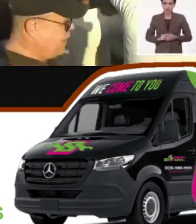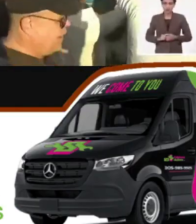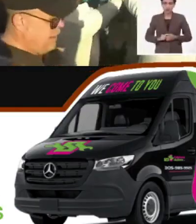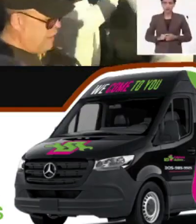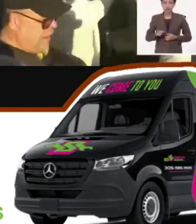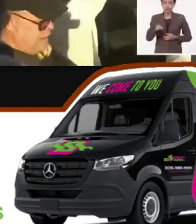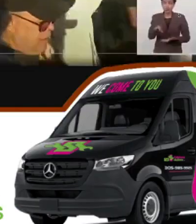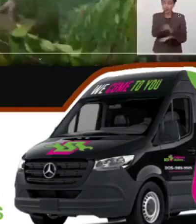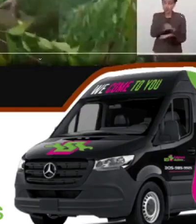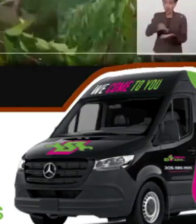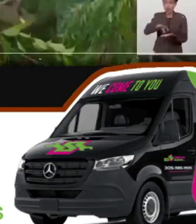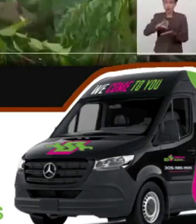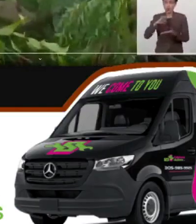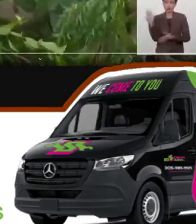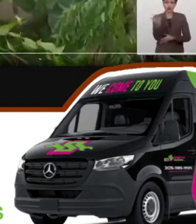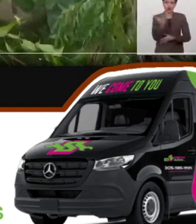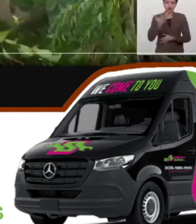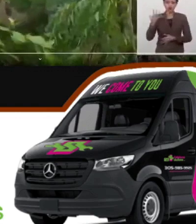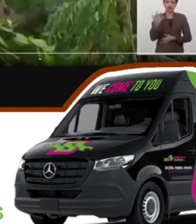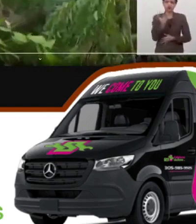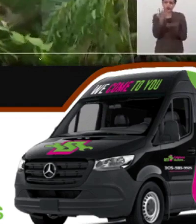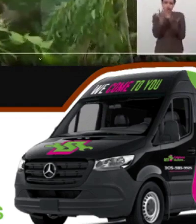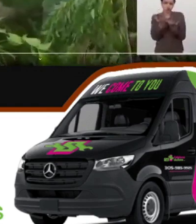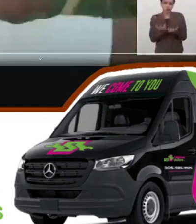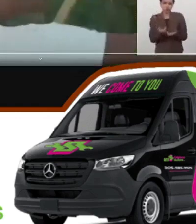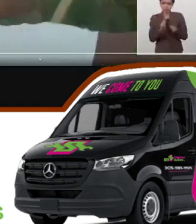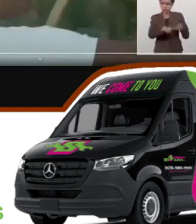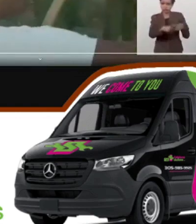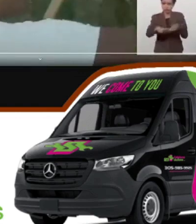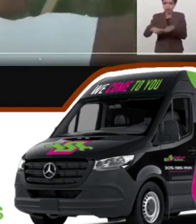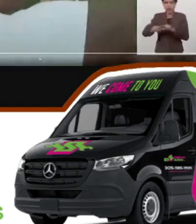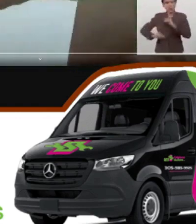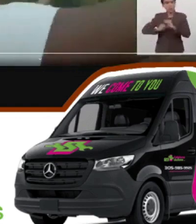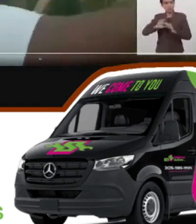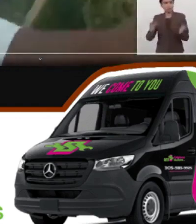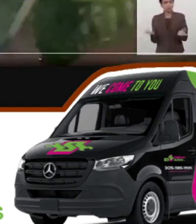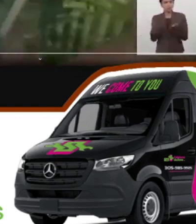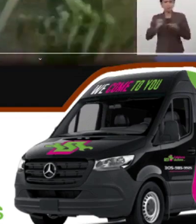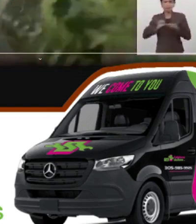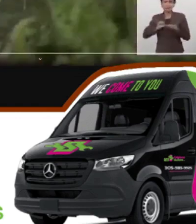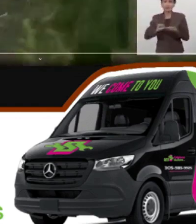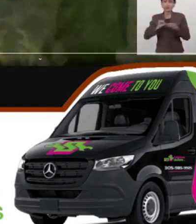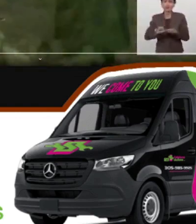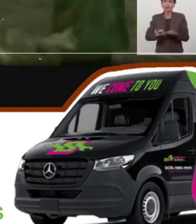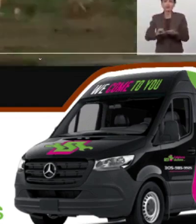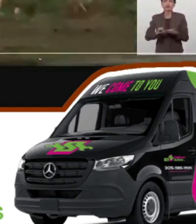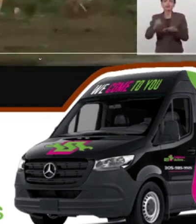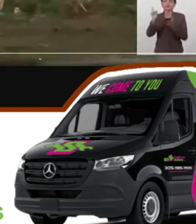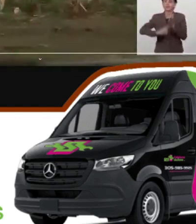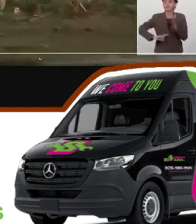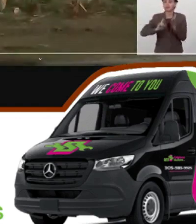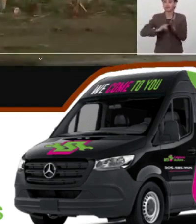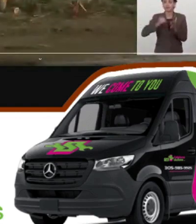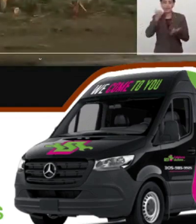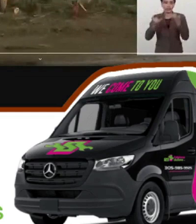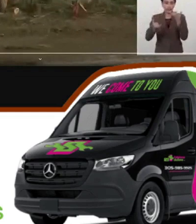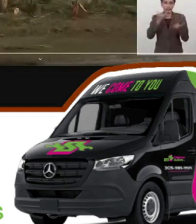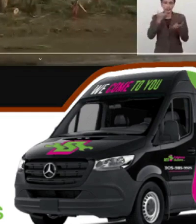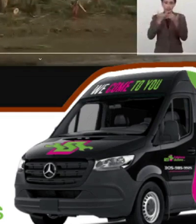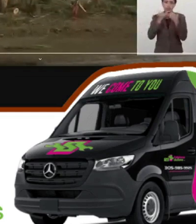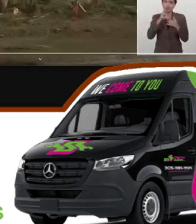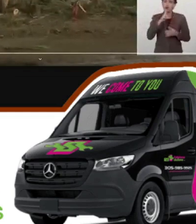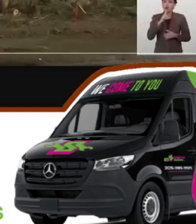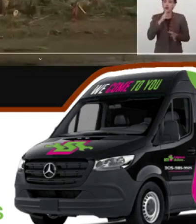duramente golpeado por el huracán Ian aunque ya están restablecidos los servicios de Electricidad telefonía y agua